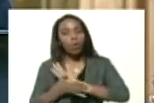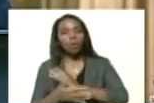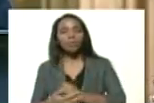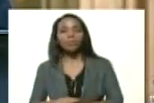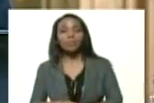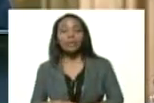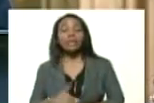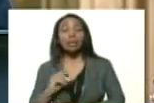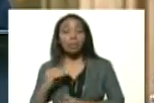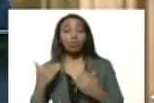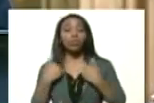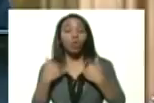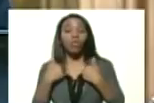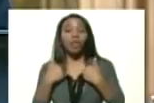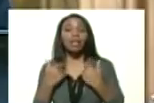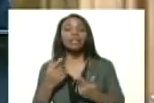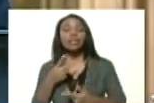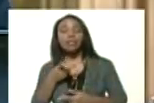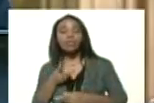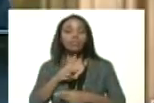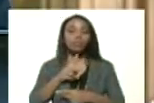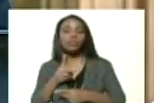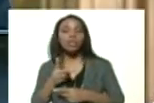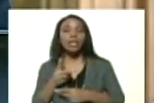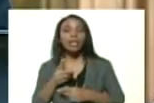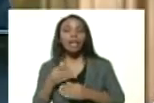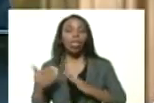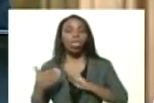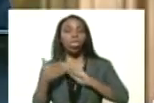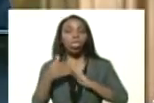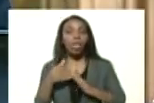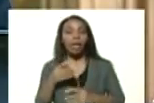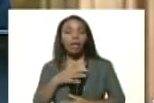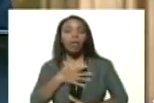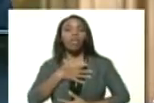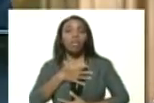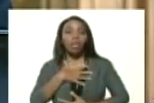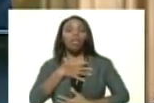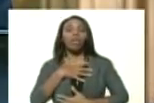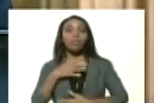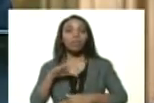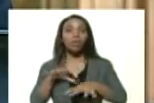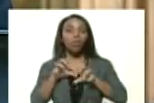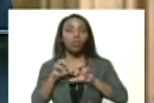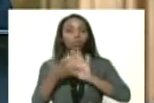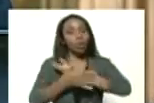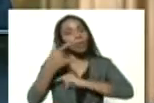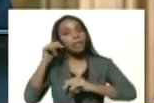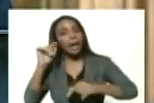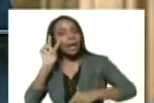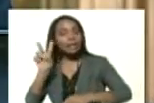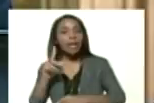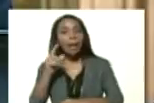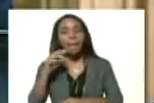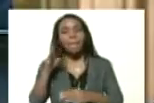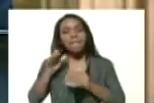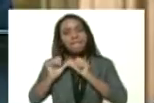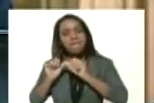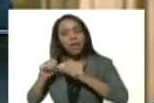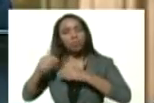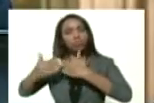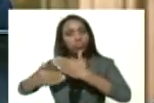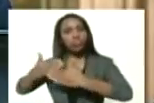sufren de disnea de ataques de asma de neumonía de bronquitis permanente